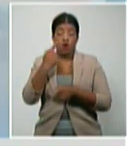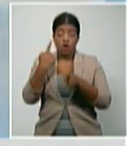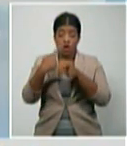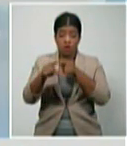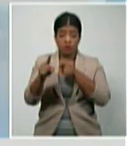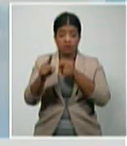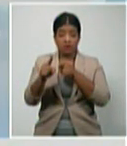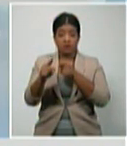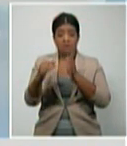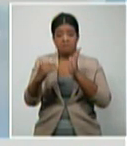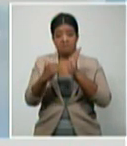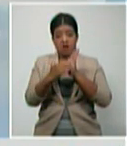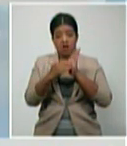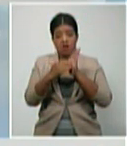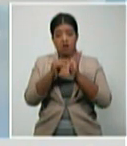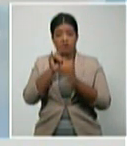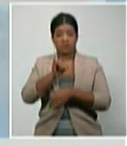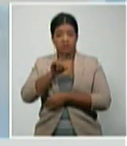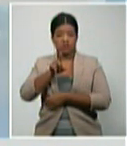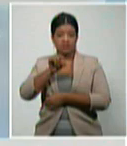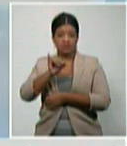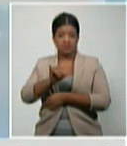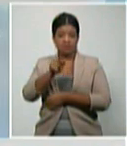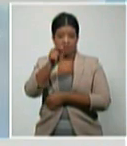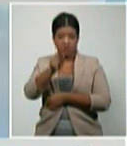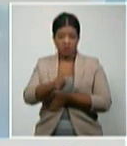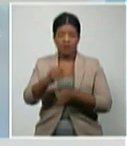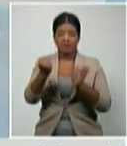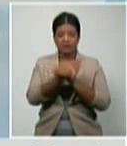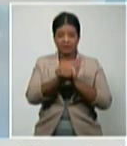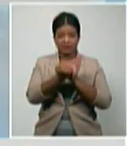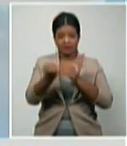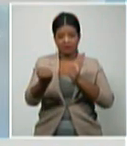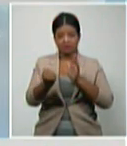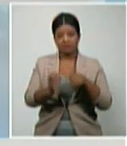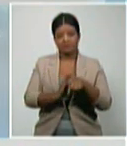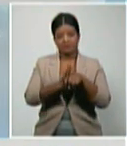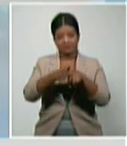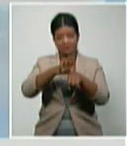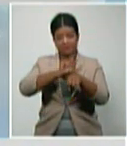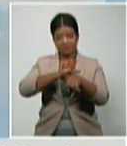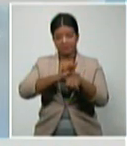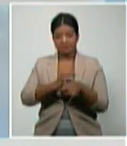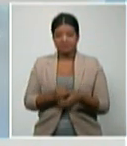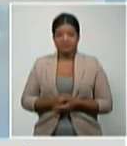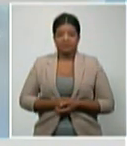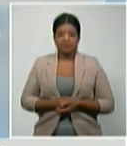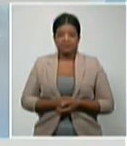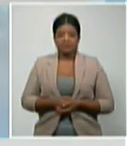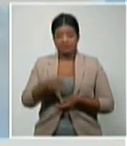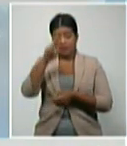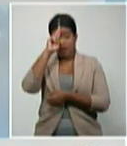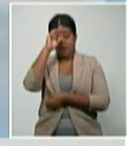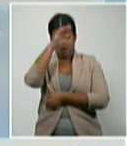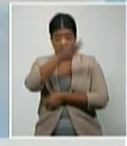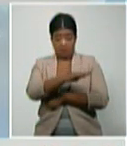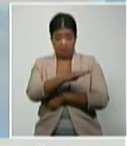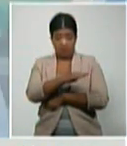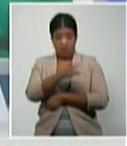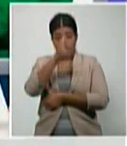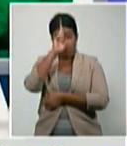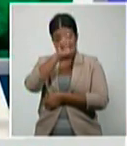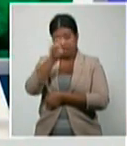1.916 personas con diagnóstico de COVID-19 que están ingresadas en nuestras unidades